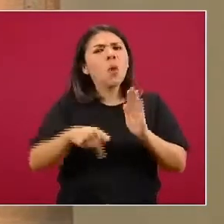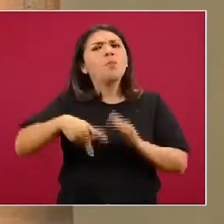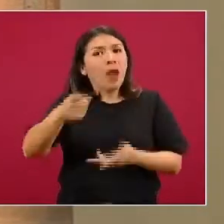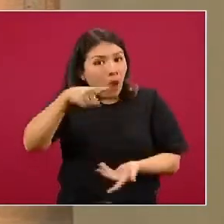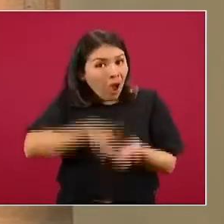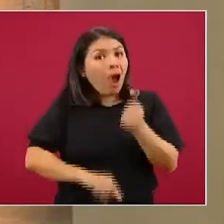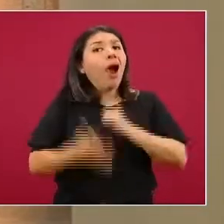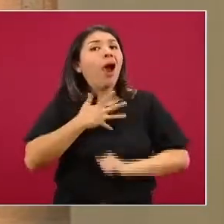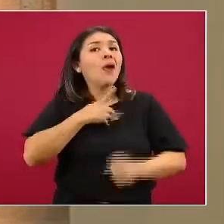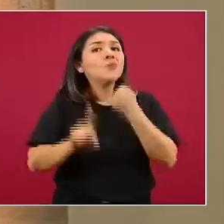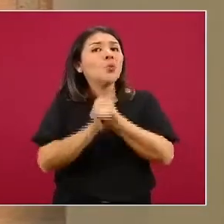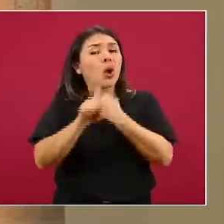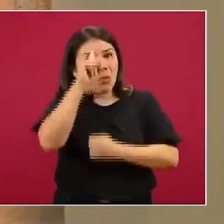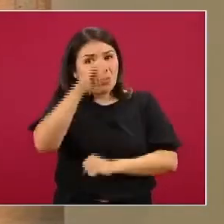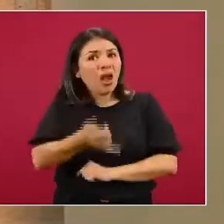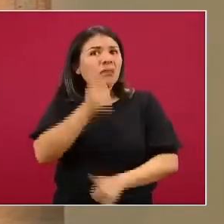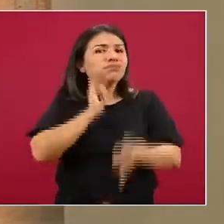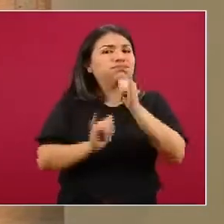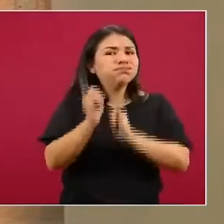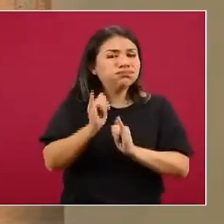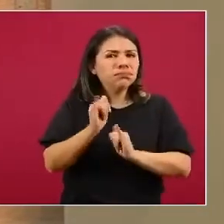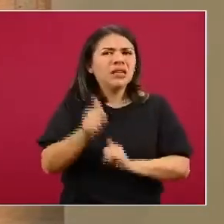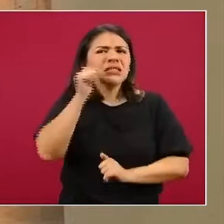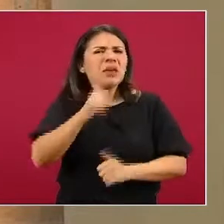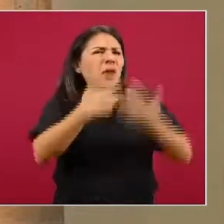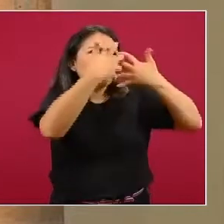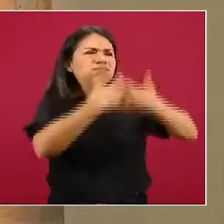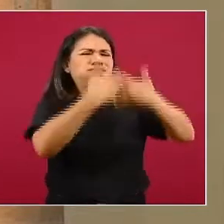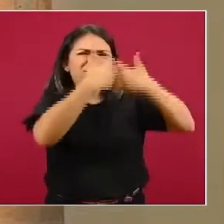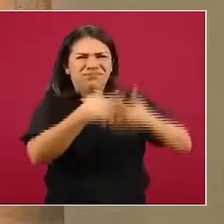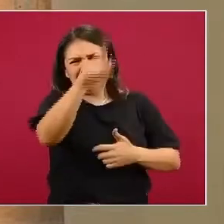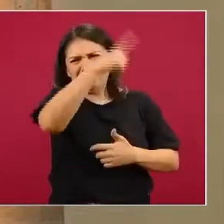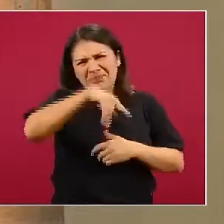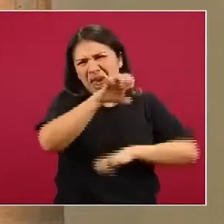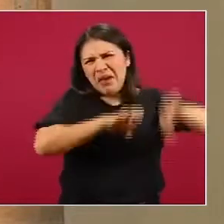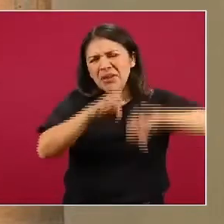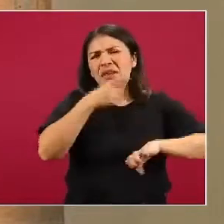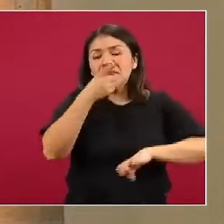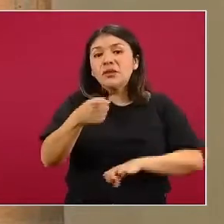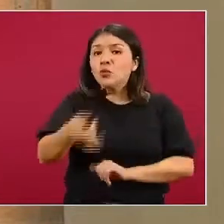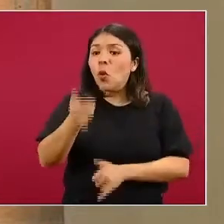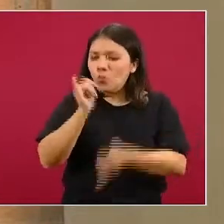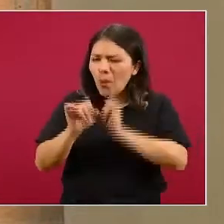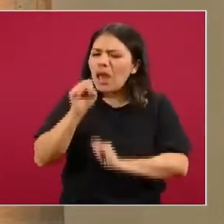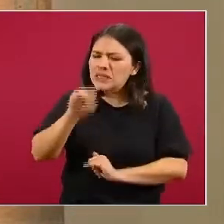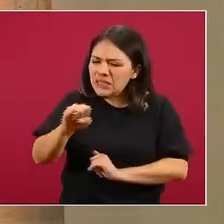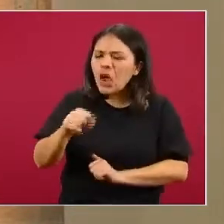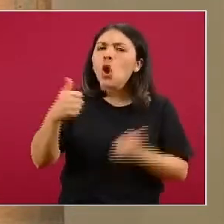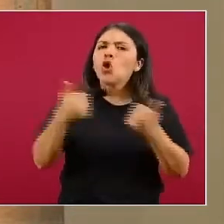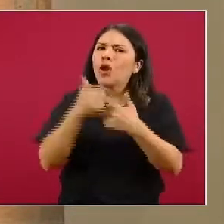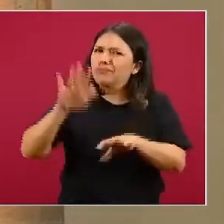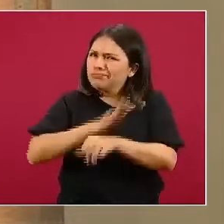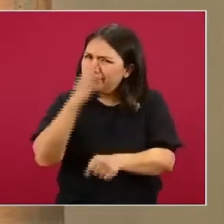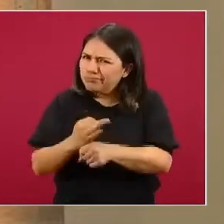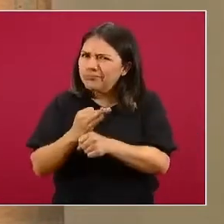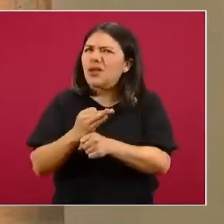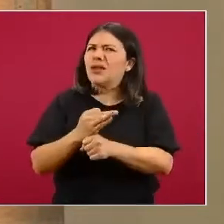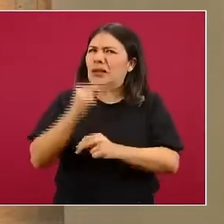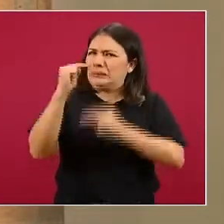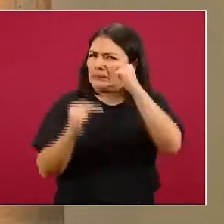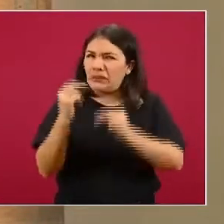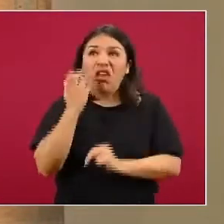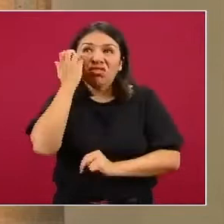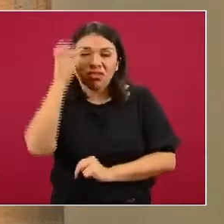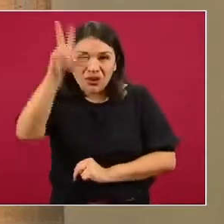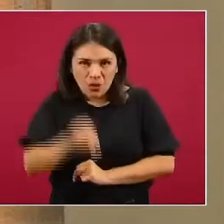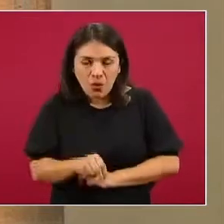de beber. La industria nos dice, bebe con moderación. Esta es una manera de hacer que la gente siga bebiendo, aunque sea con moderación, y tenemos